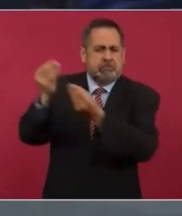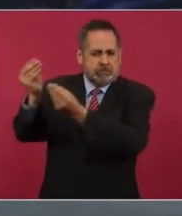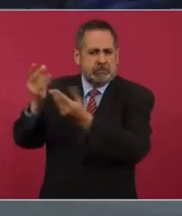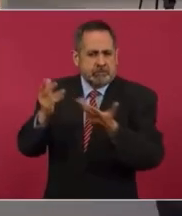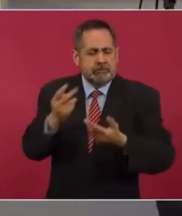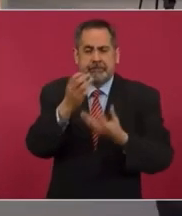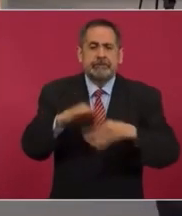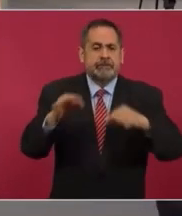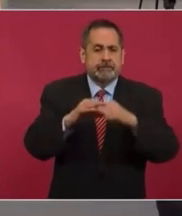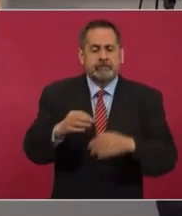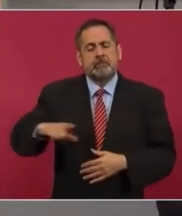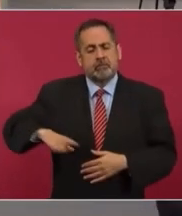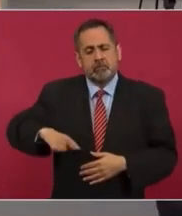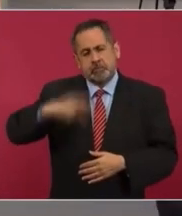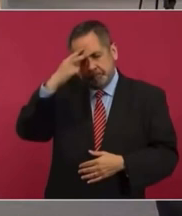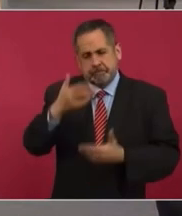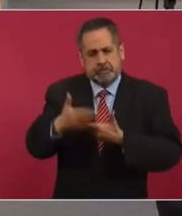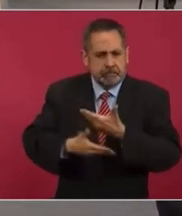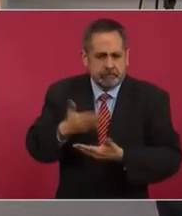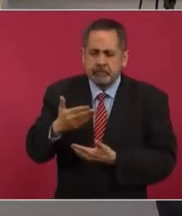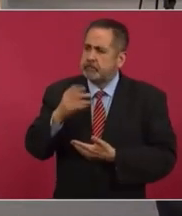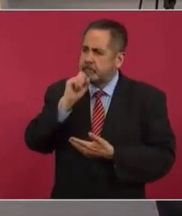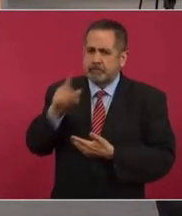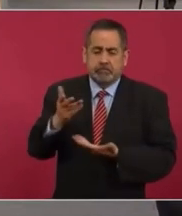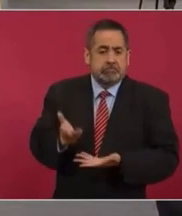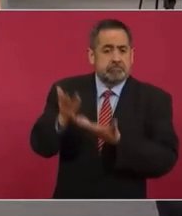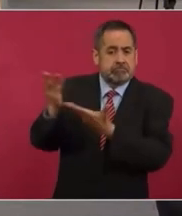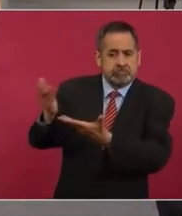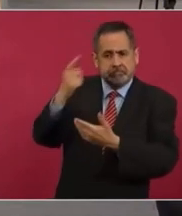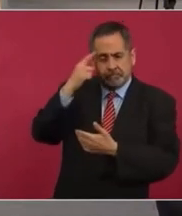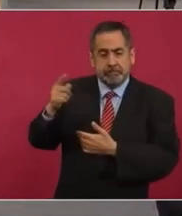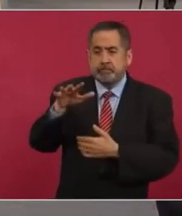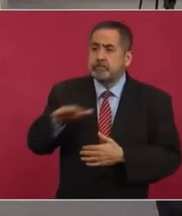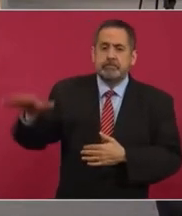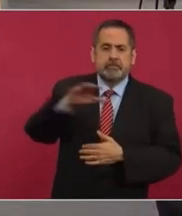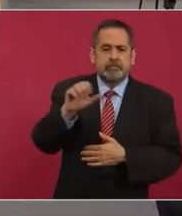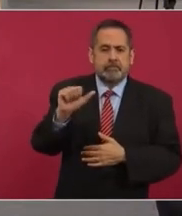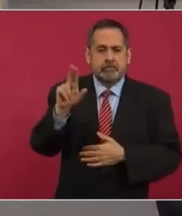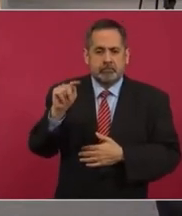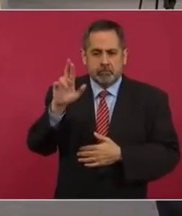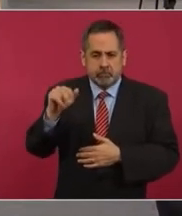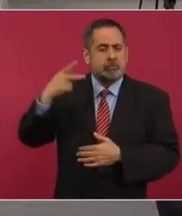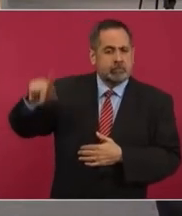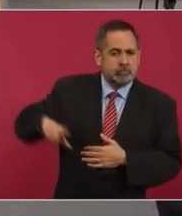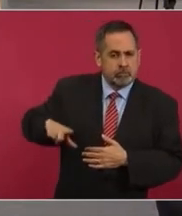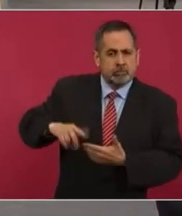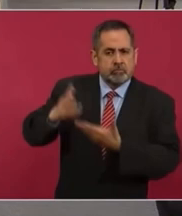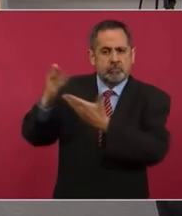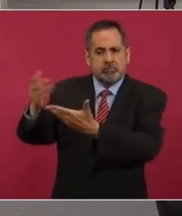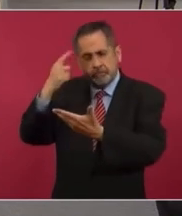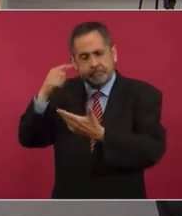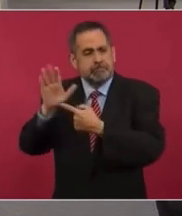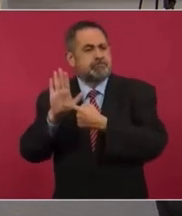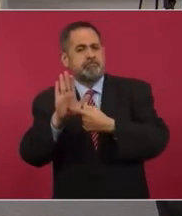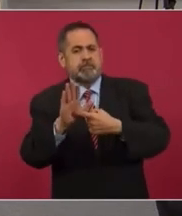A cambio, el gobierno de México está dispuesto a ofrecer al pueblo de Austria y a su gobierno para